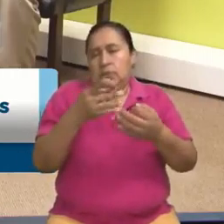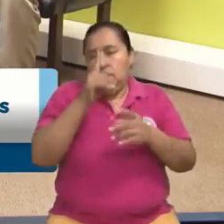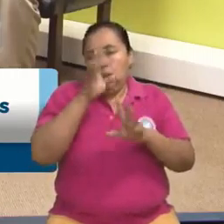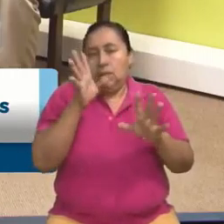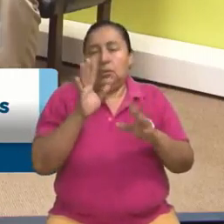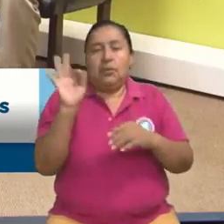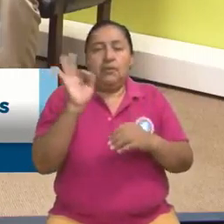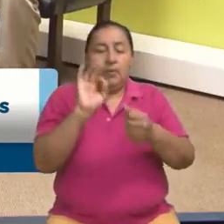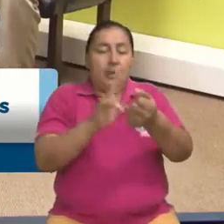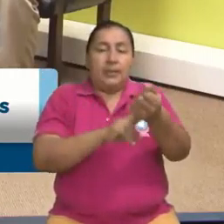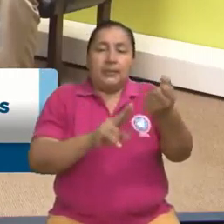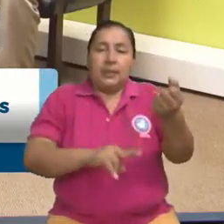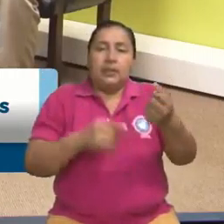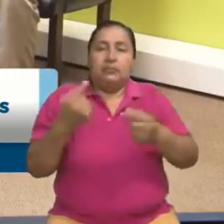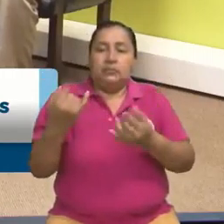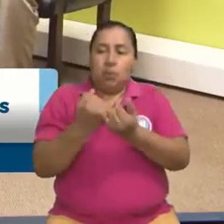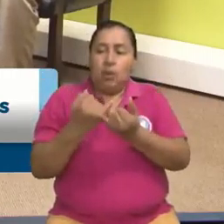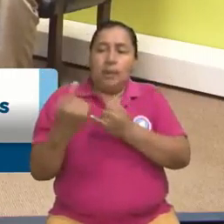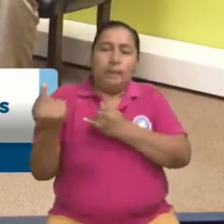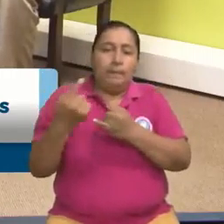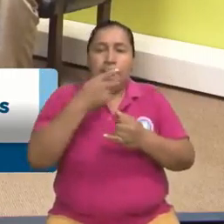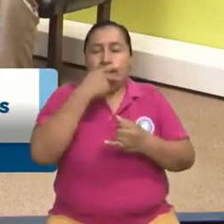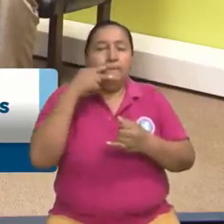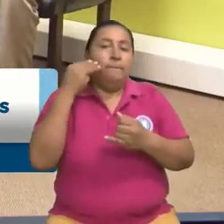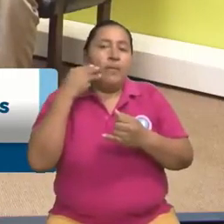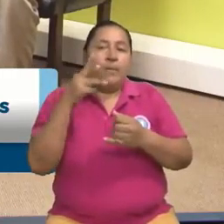tipo de sangre que a veces no compaginan entre el padre y la madre.